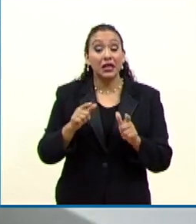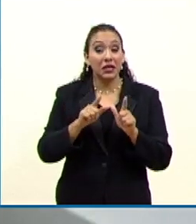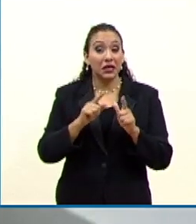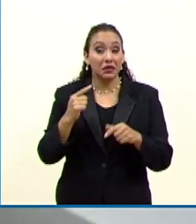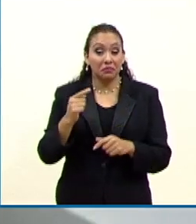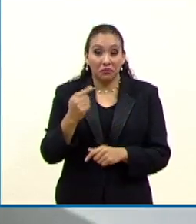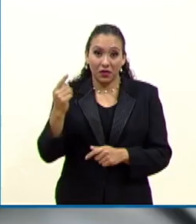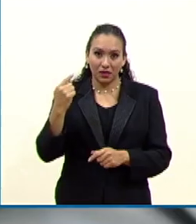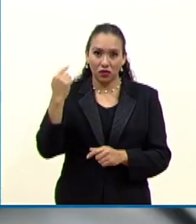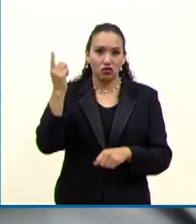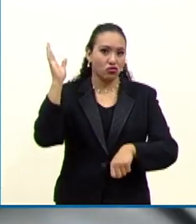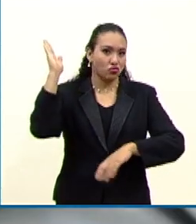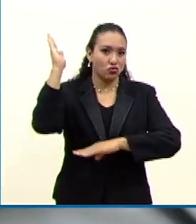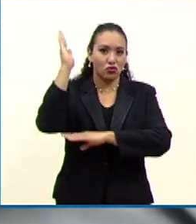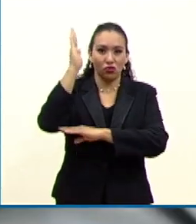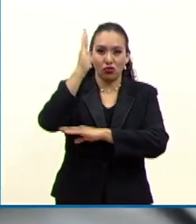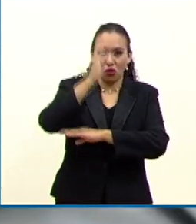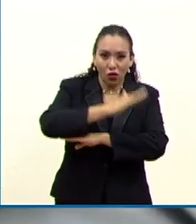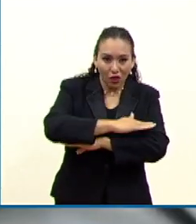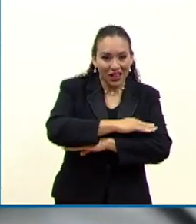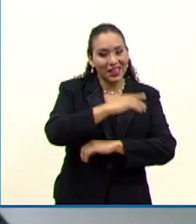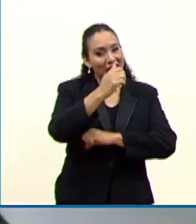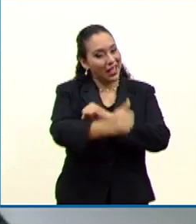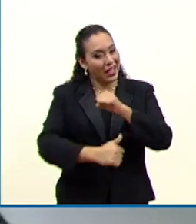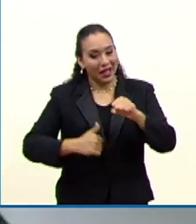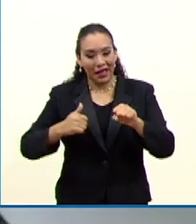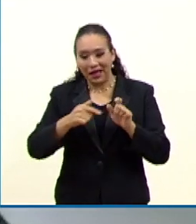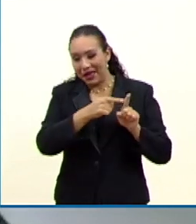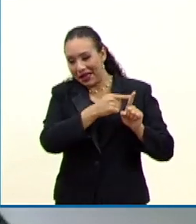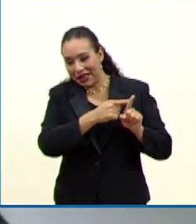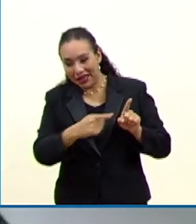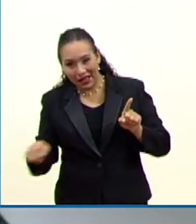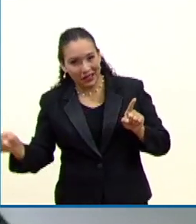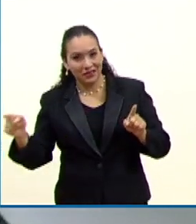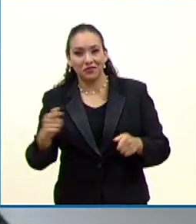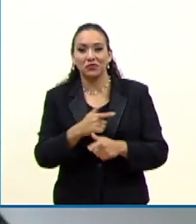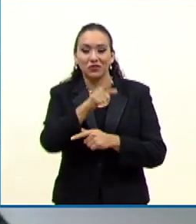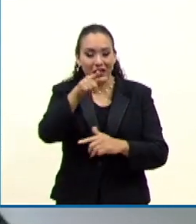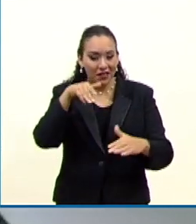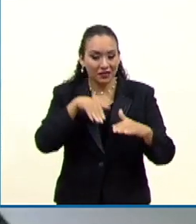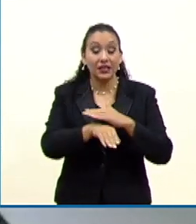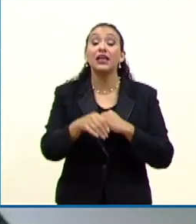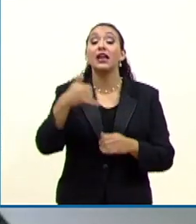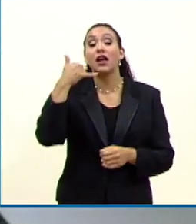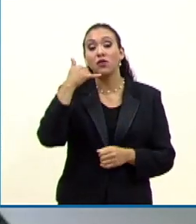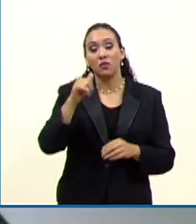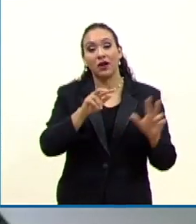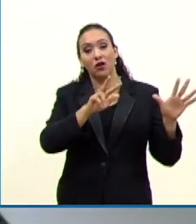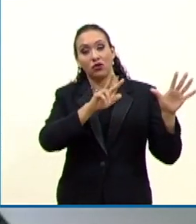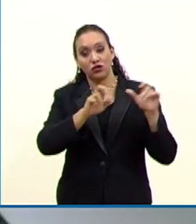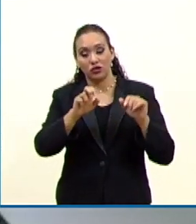y los 365 días del año, al igual que el número telefónico Defensatel